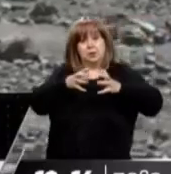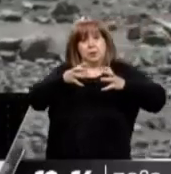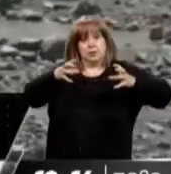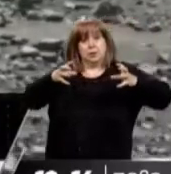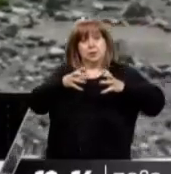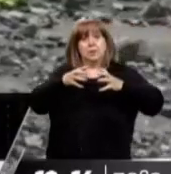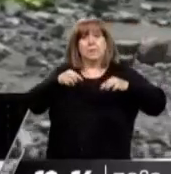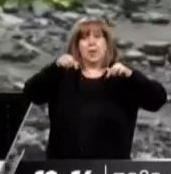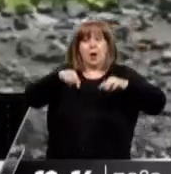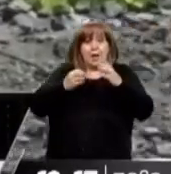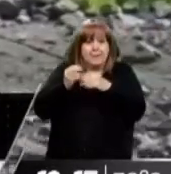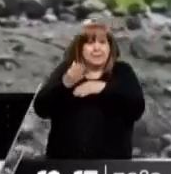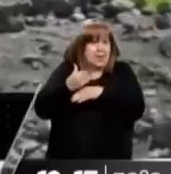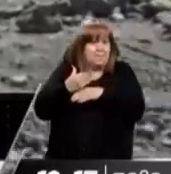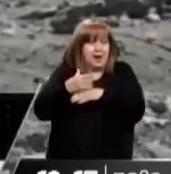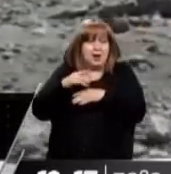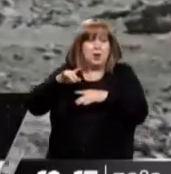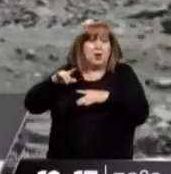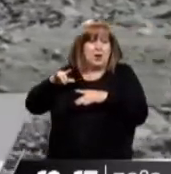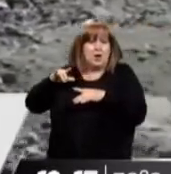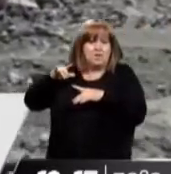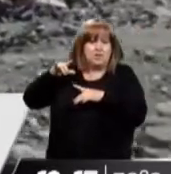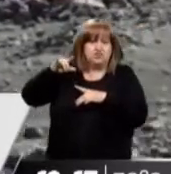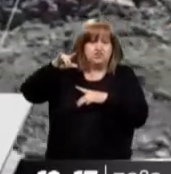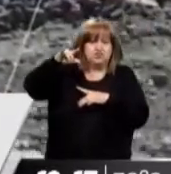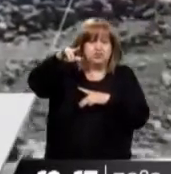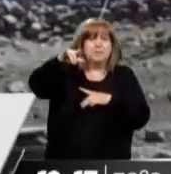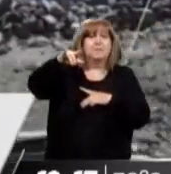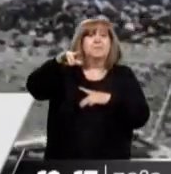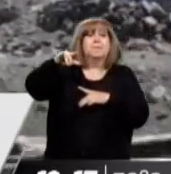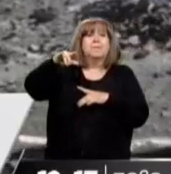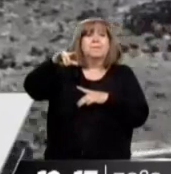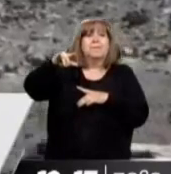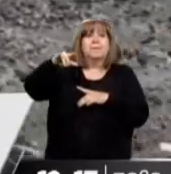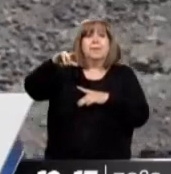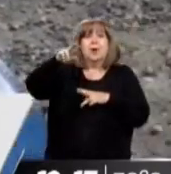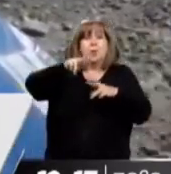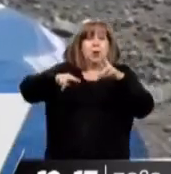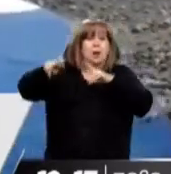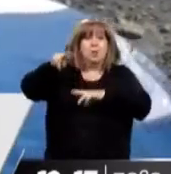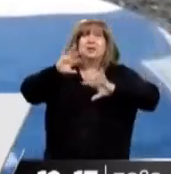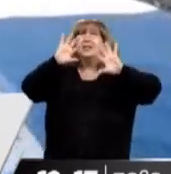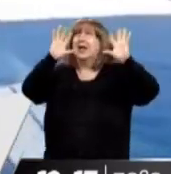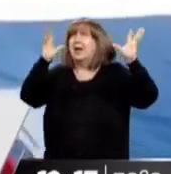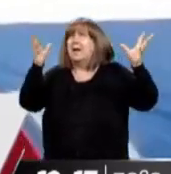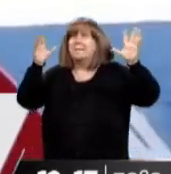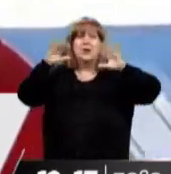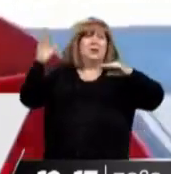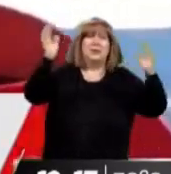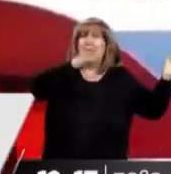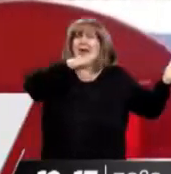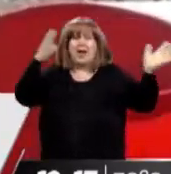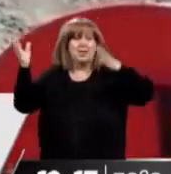autorizó el despegue del Halcón con el jefe de patrulla de rescate. Debido a las condiciones climáticas que habían acá, había mucho